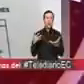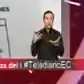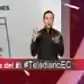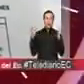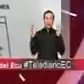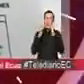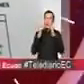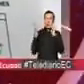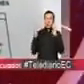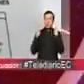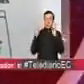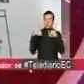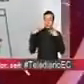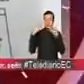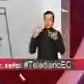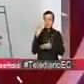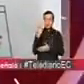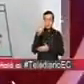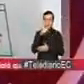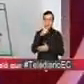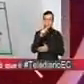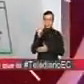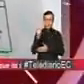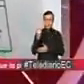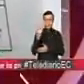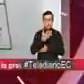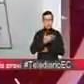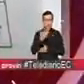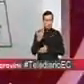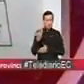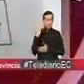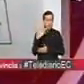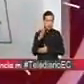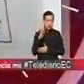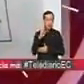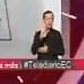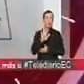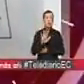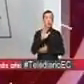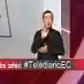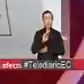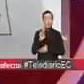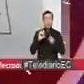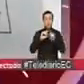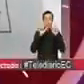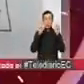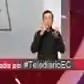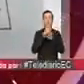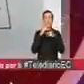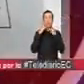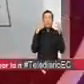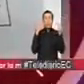de las frecuencias temporales a estas cadenas televisivas. A través de nuestros sitios web, Pública FM, El